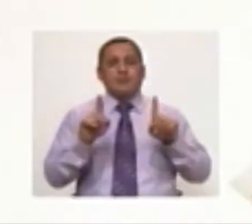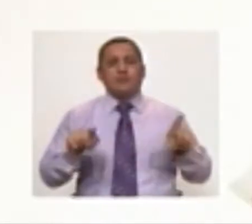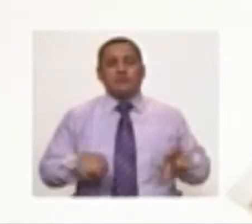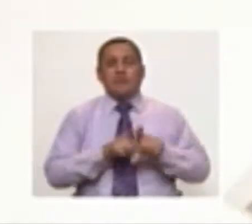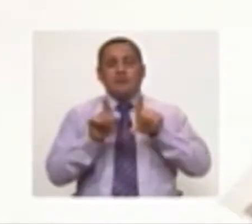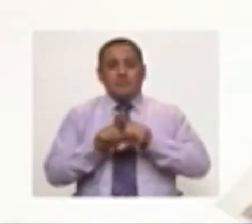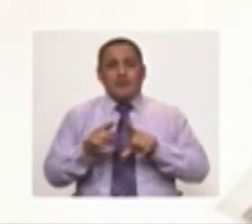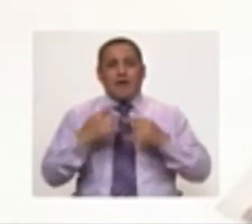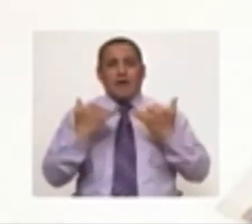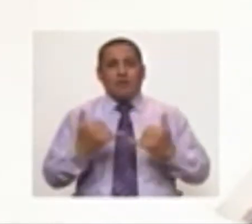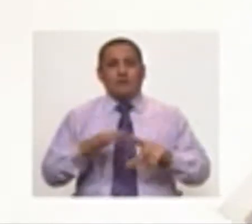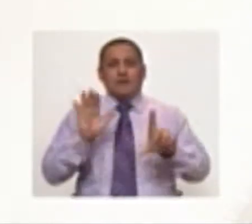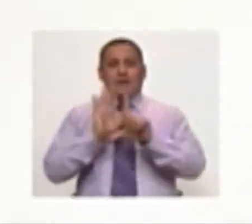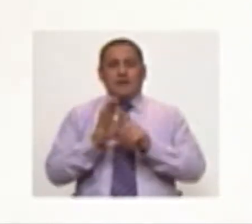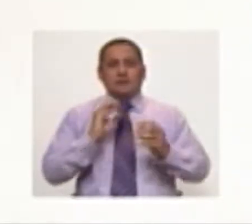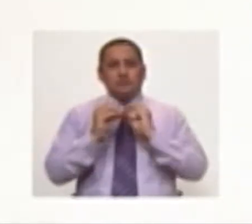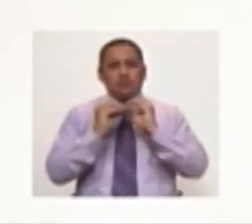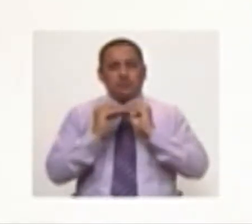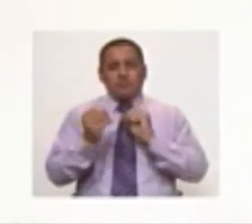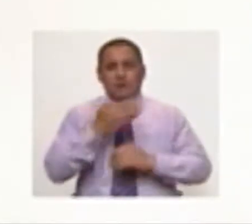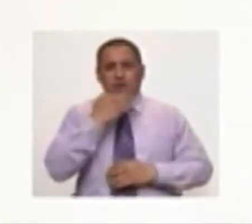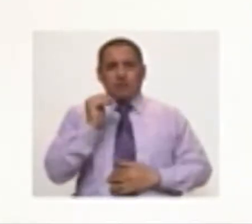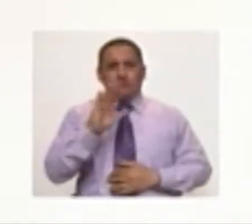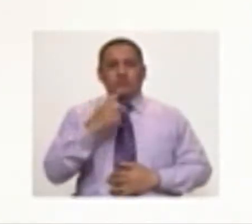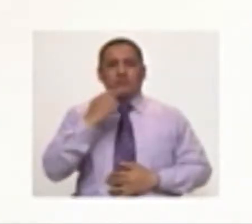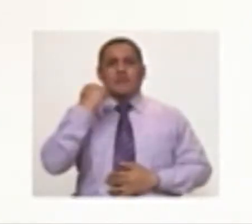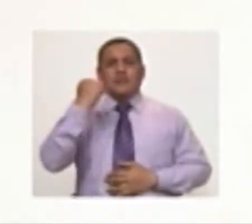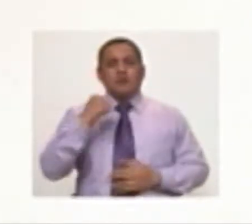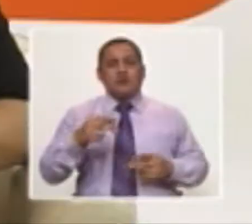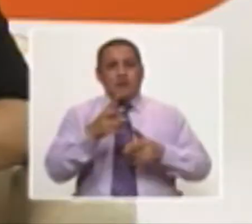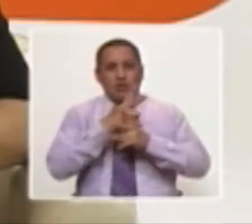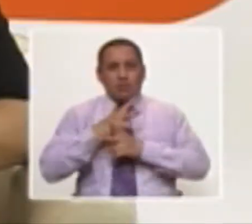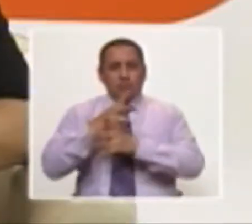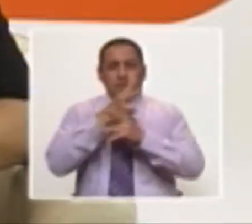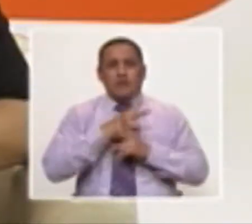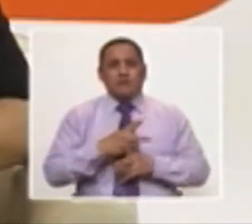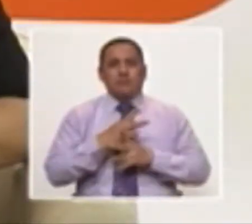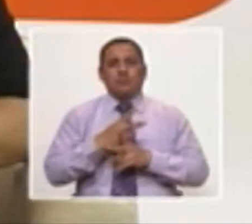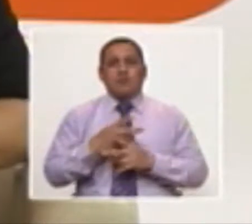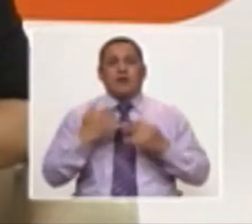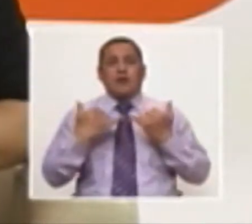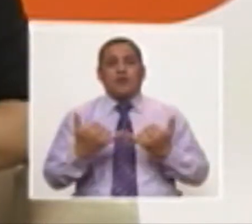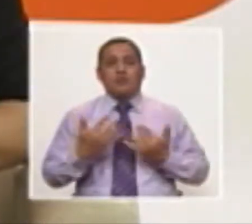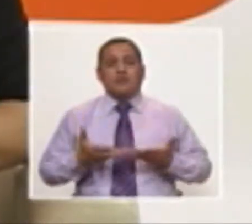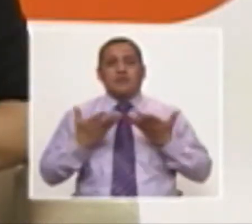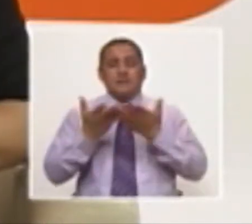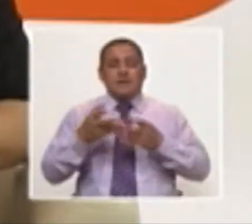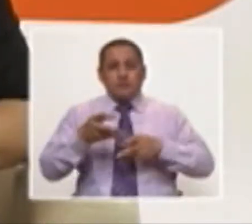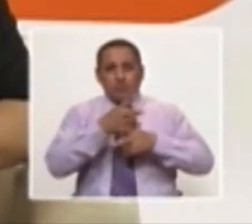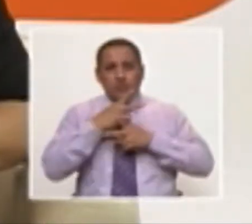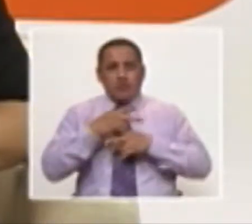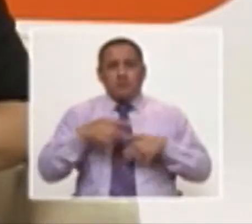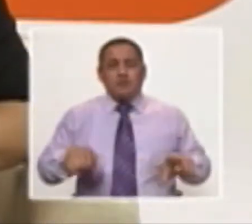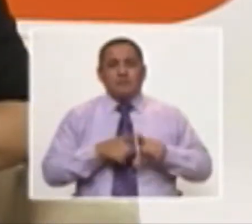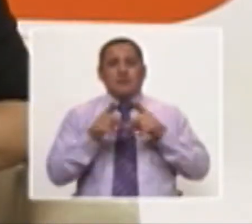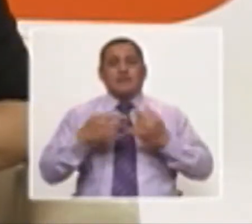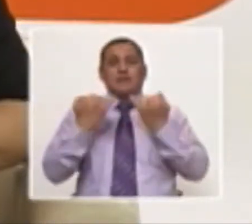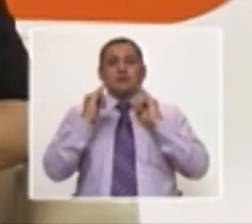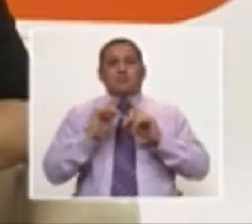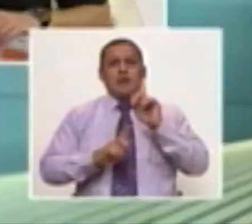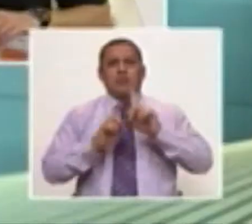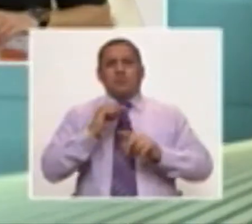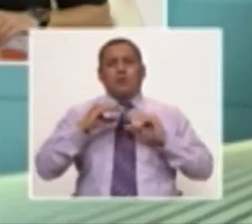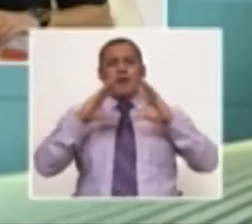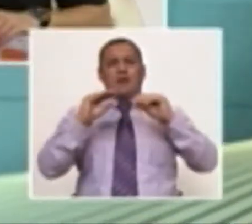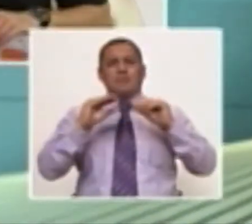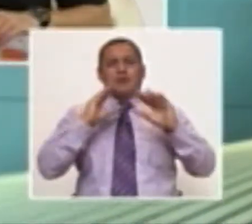pero no está, esta ley precisa mejor estos derechos. Que salvaguarda, digamos, la preservación, ¿no?, del idioma, aunque algunos